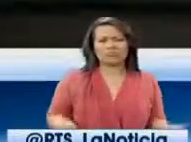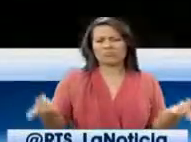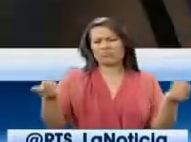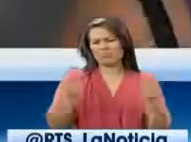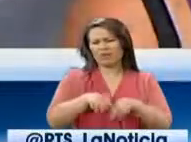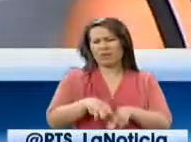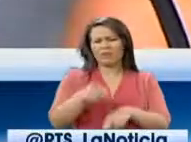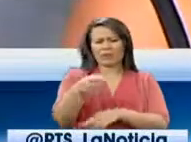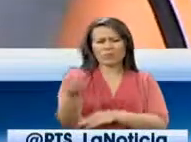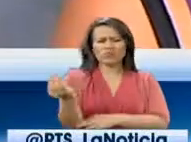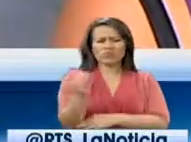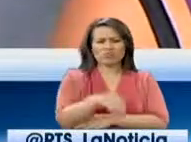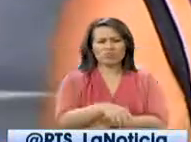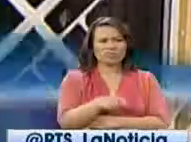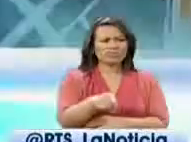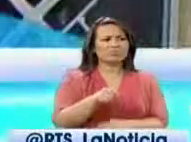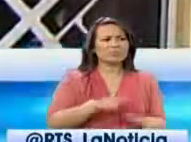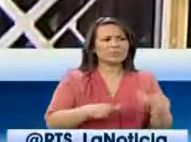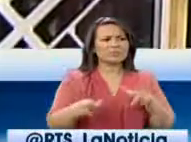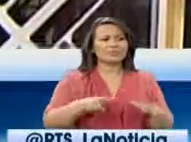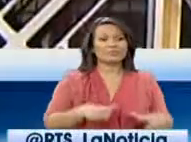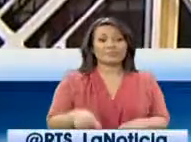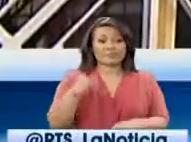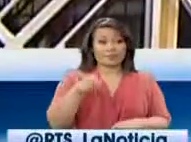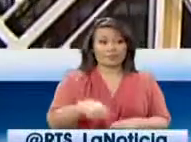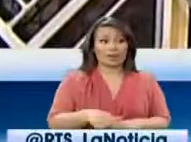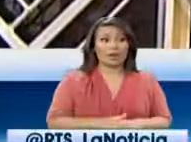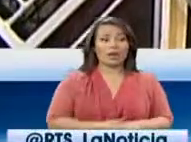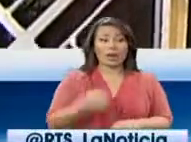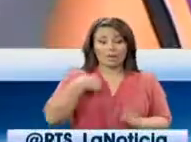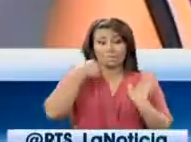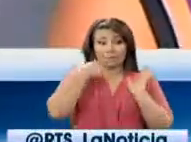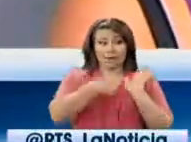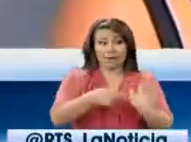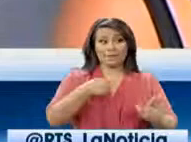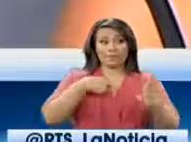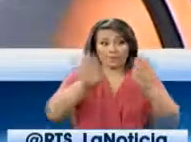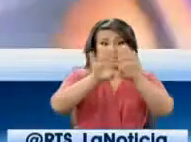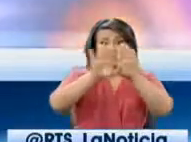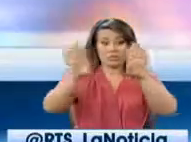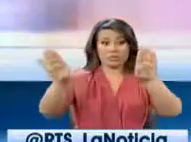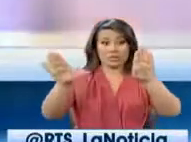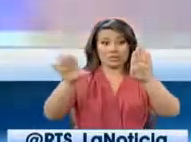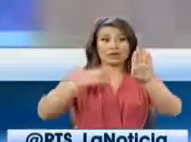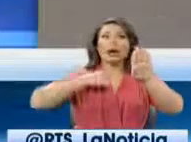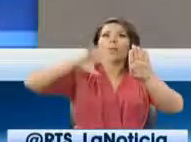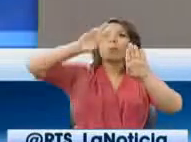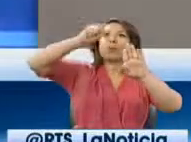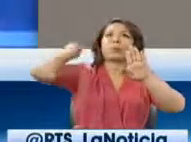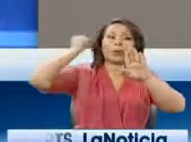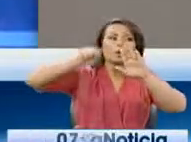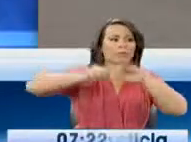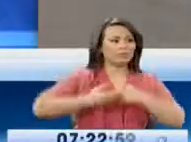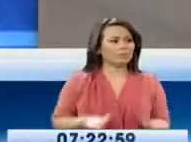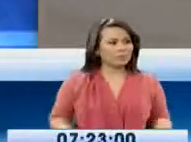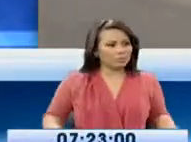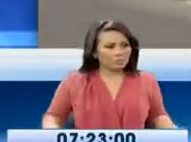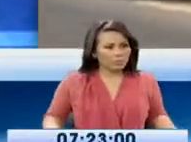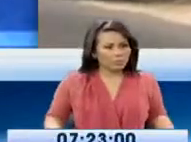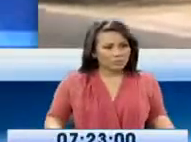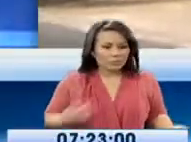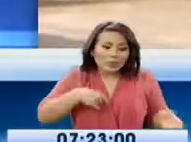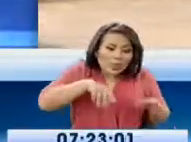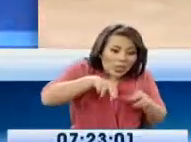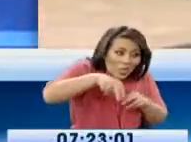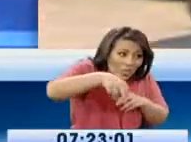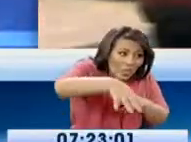extraños. Y ahora poco nomás por aquí que dejaron medio abierta la ventana, se me sacaron la cortina por la ventana. Pedimos a Linda sobre